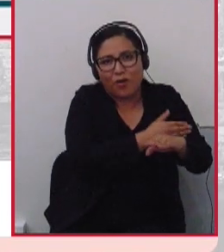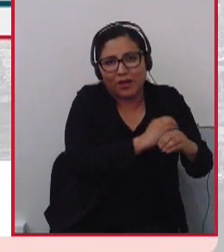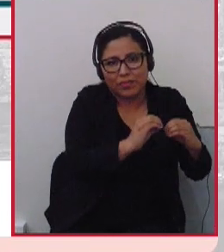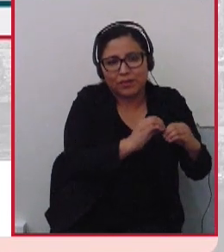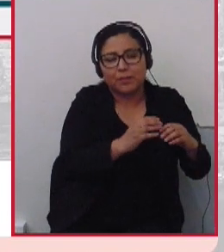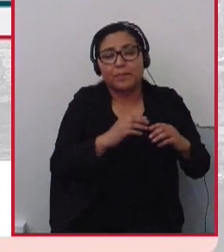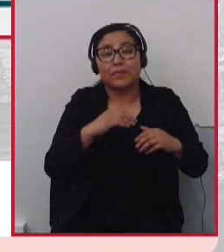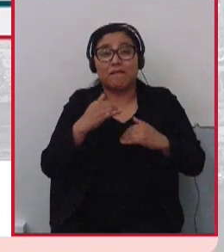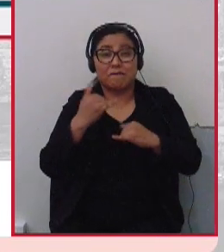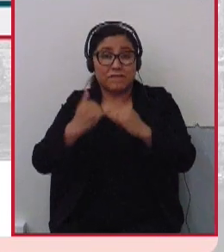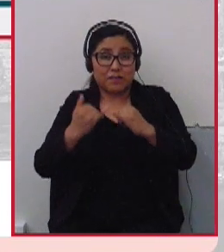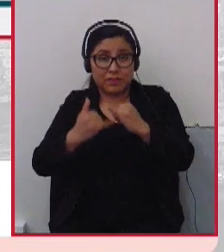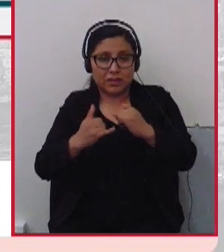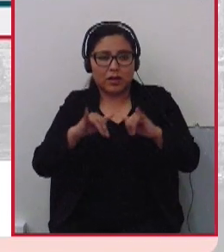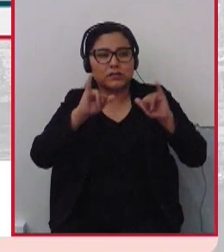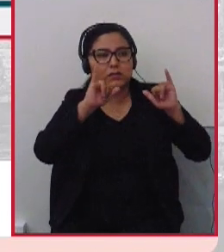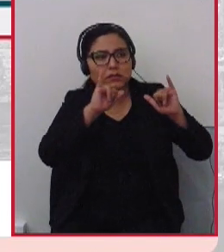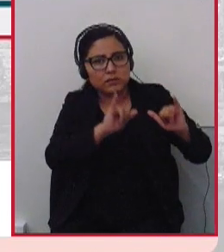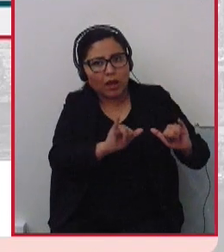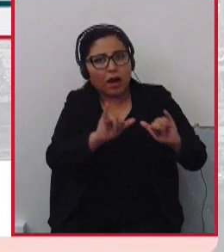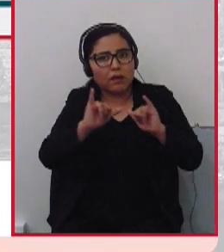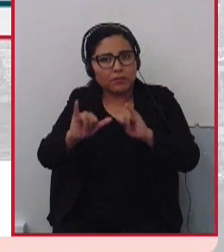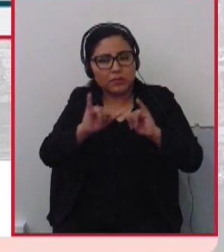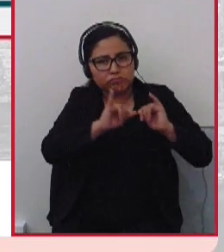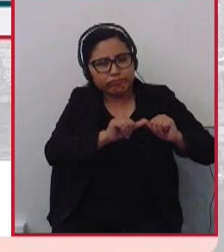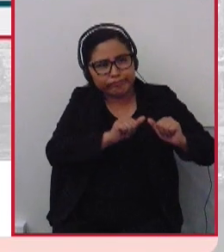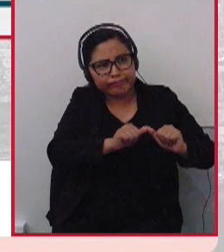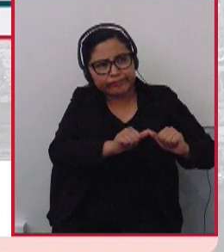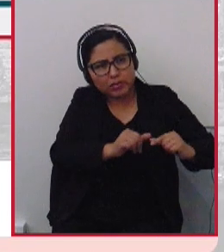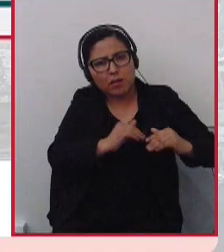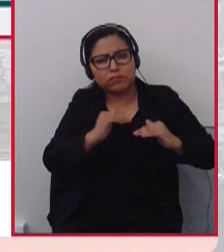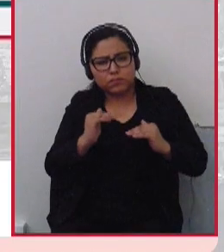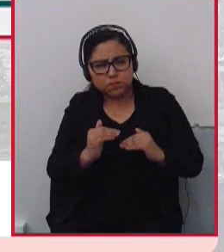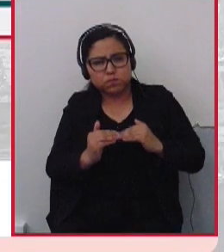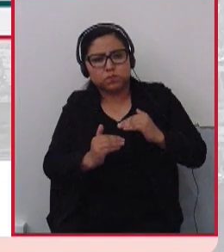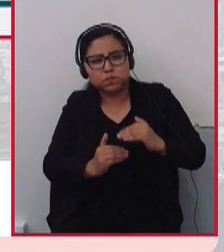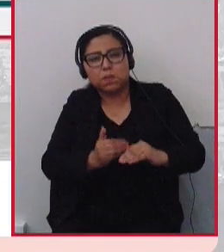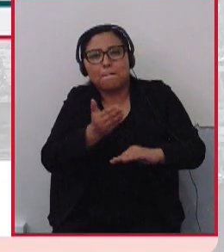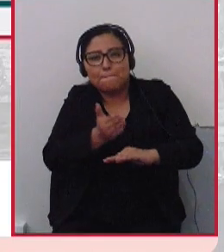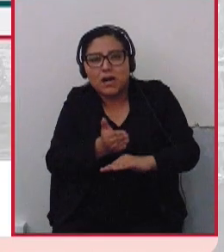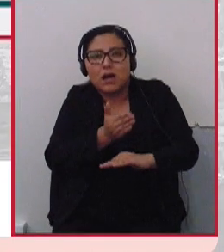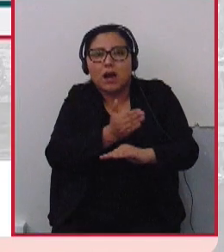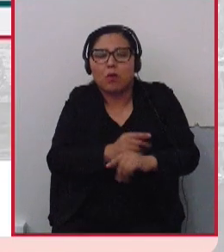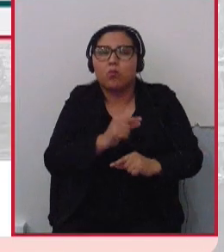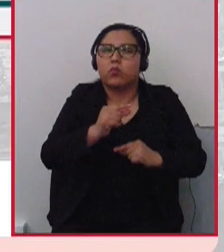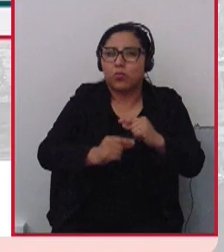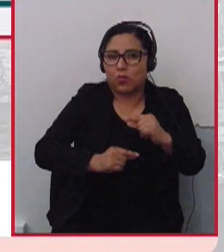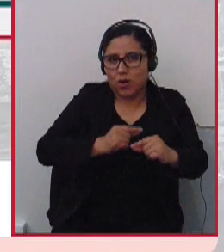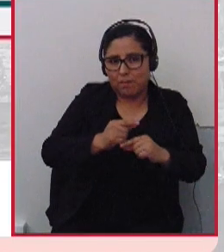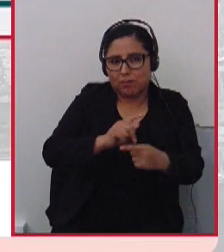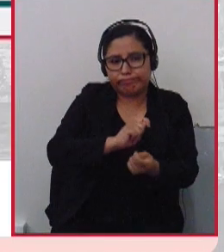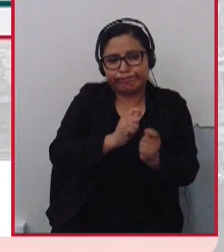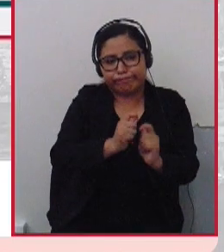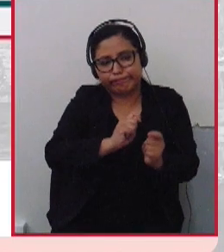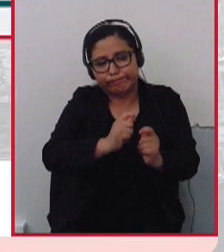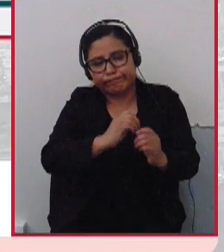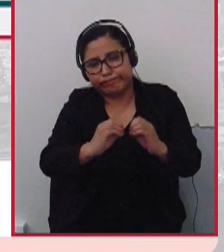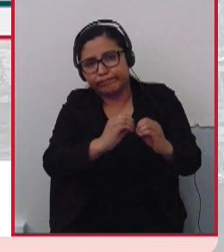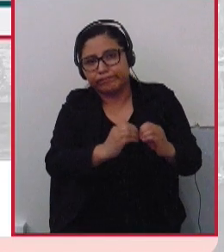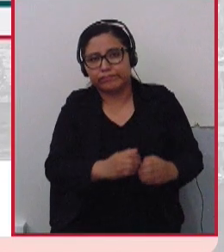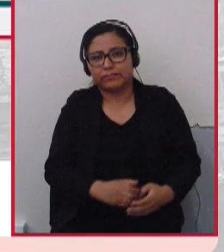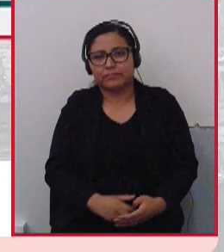Y finalmente, estabilizar y ir creciendo poco a poco con la recuperación para la cual fue diseñada.